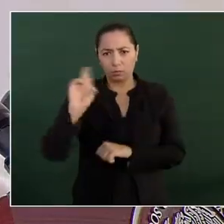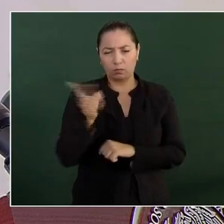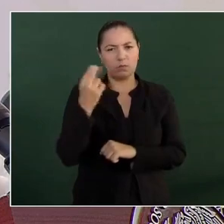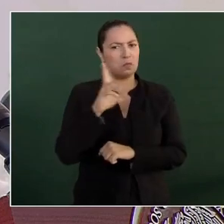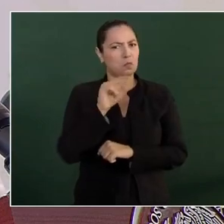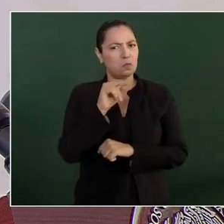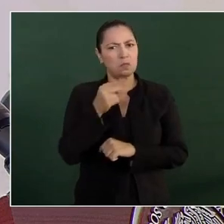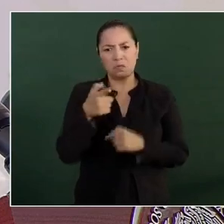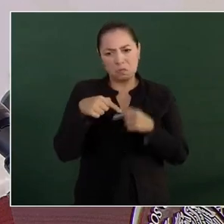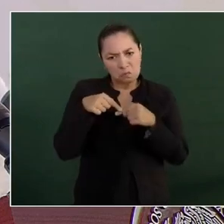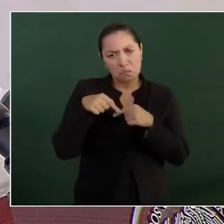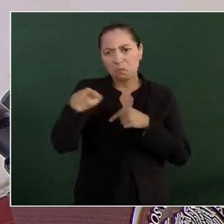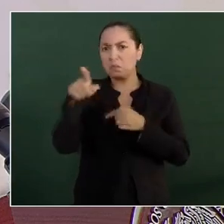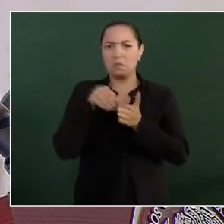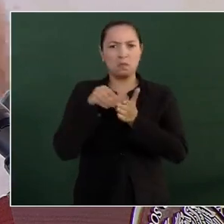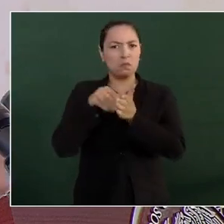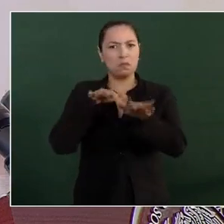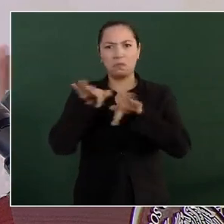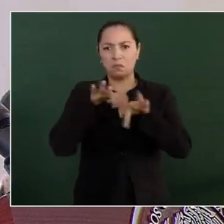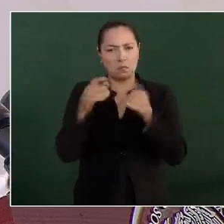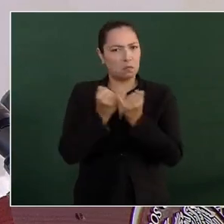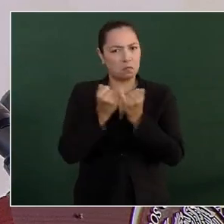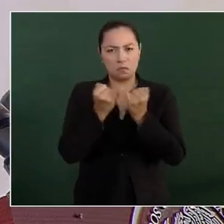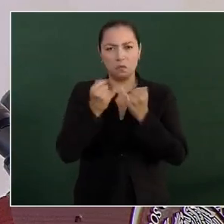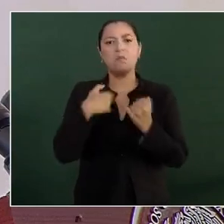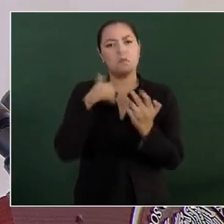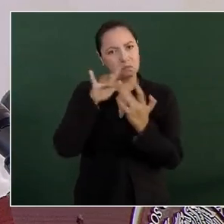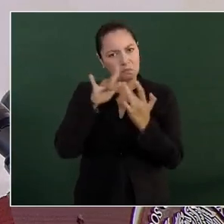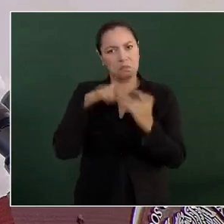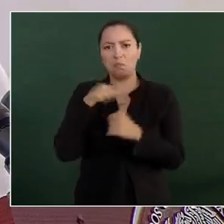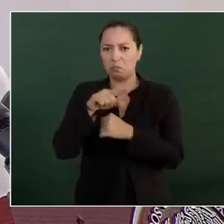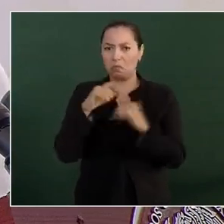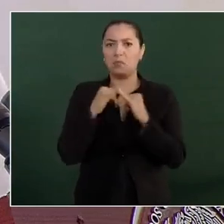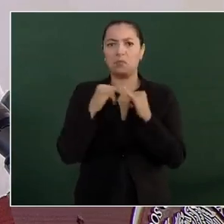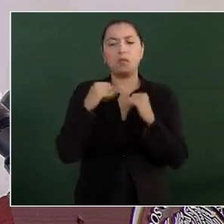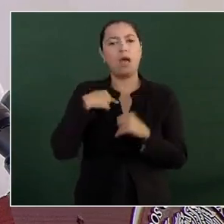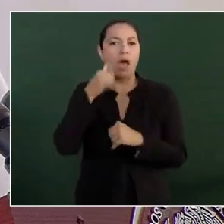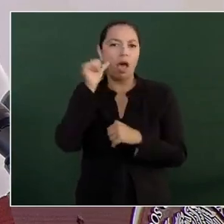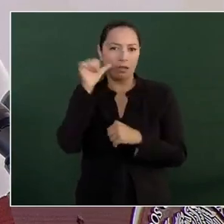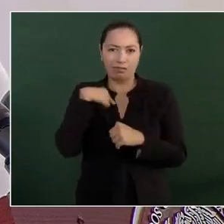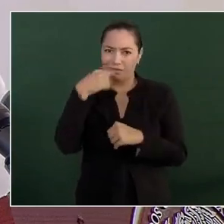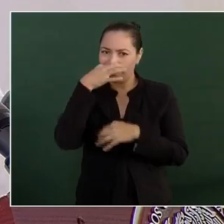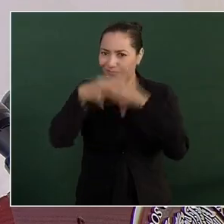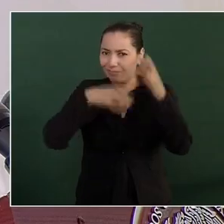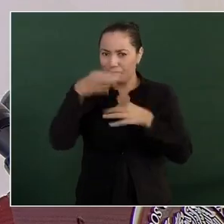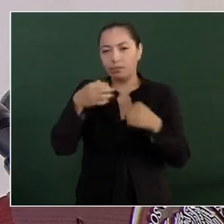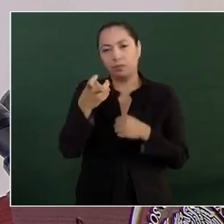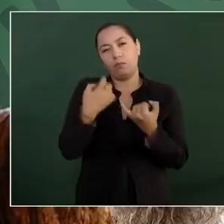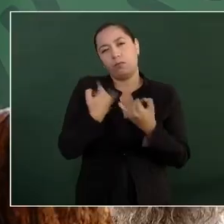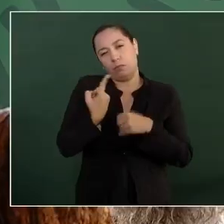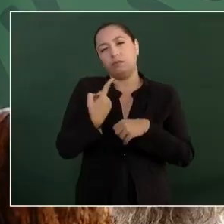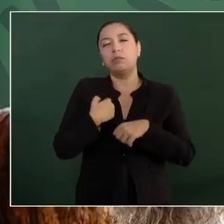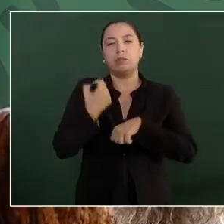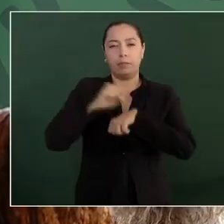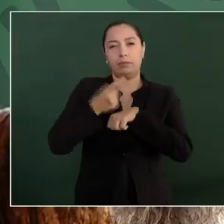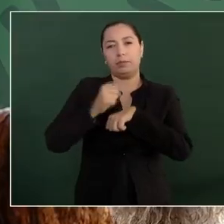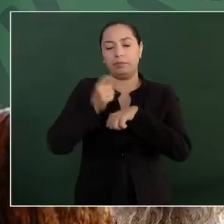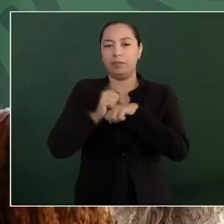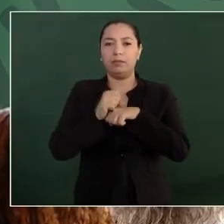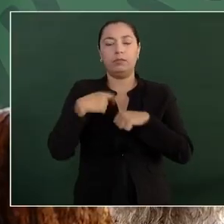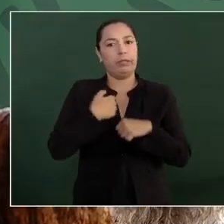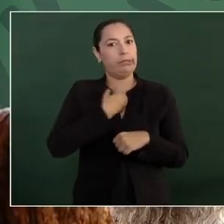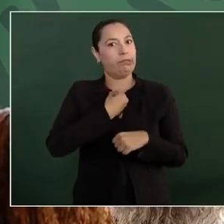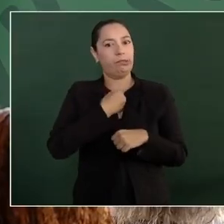la relación institucional. Ayer se los dije en la semanera, yo tengo una semanera, yo no aguanto tanto como el presidente. El presidente está